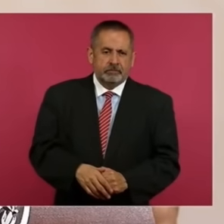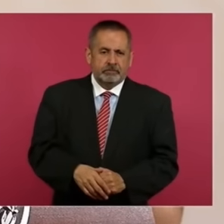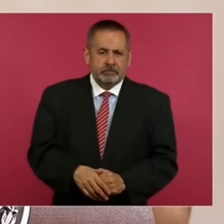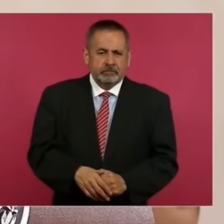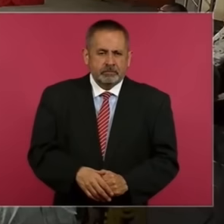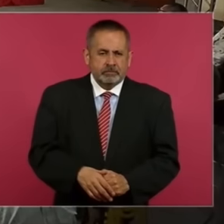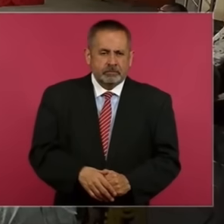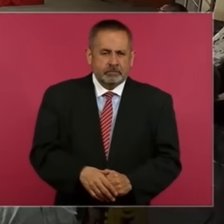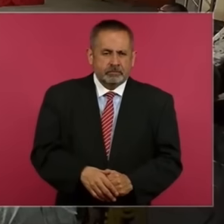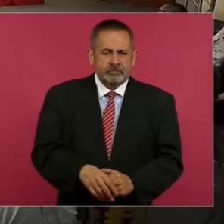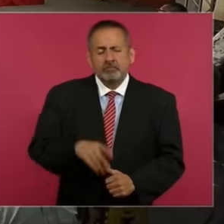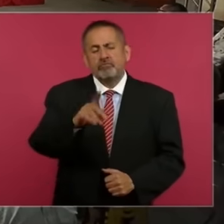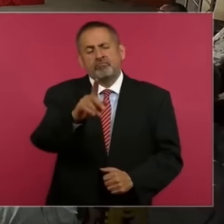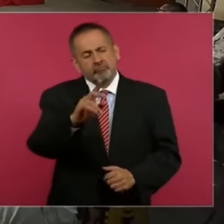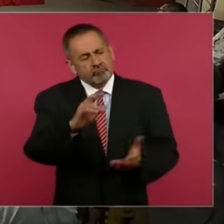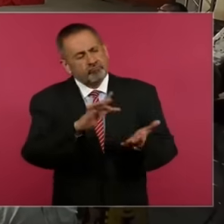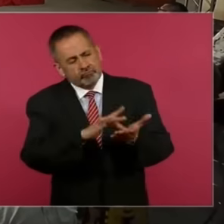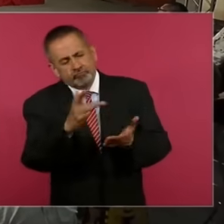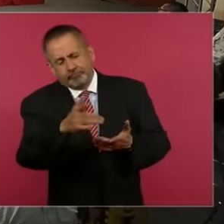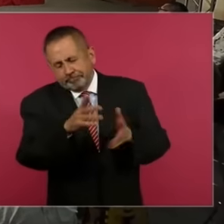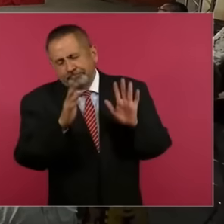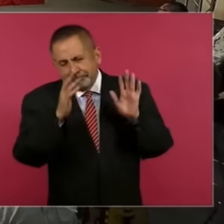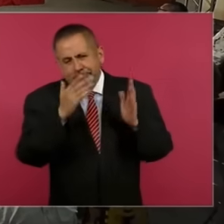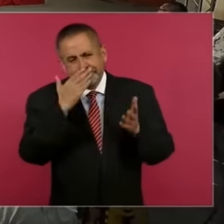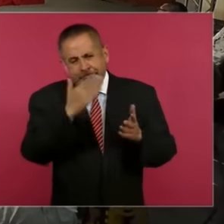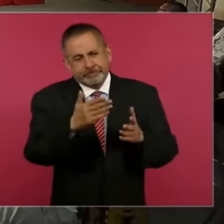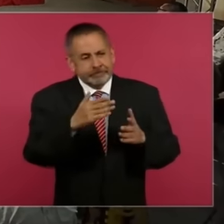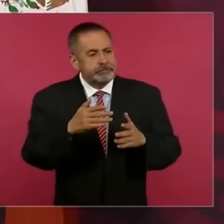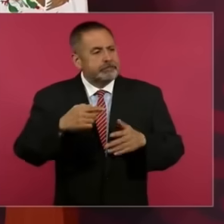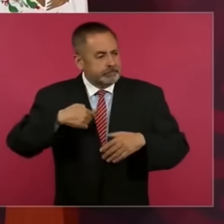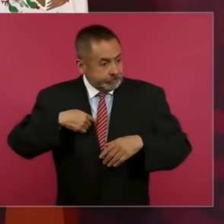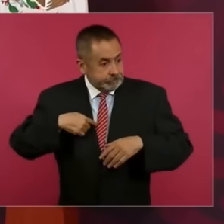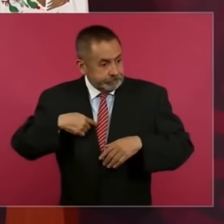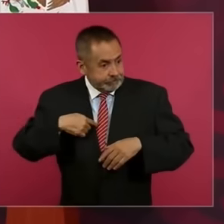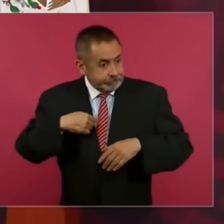presidente. Bueno, yo tengo que agradecerle porque así